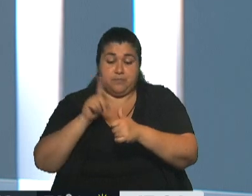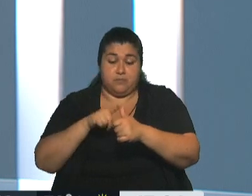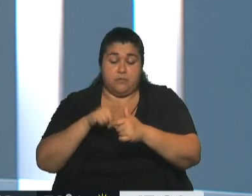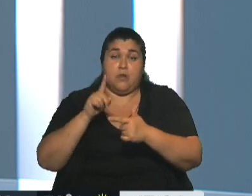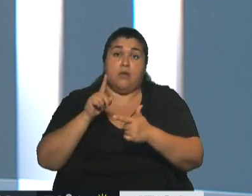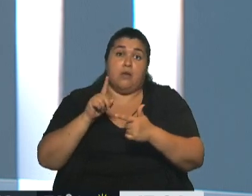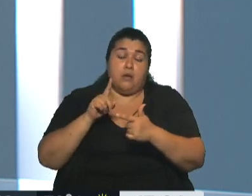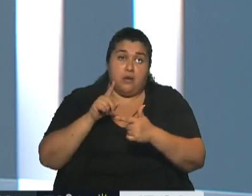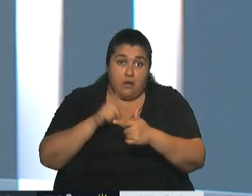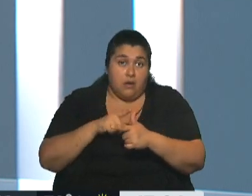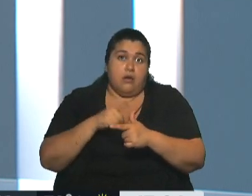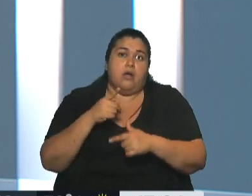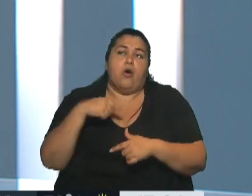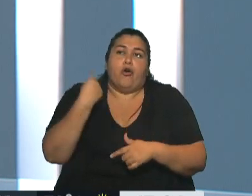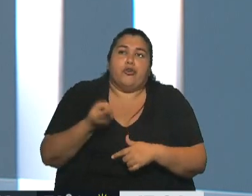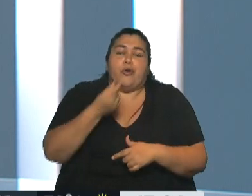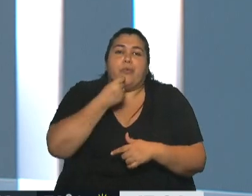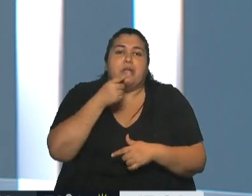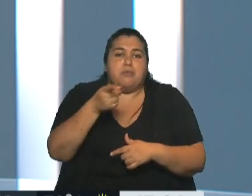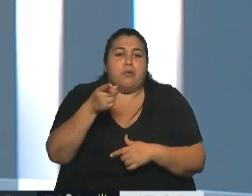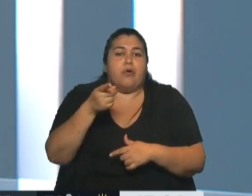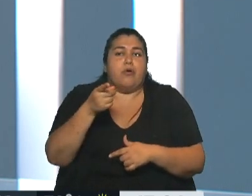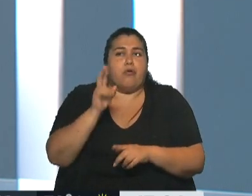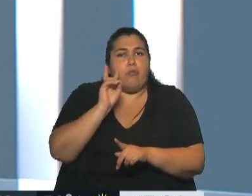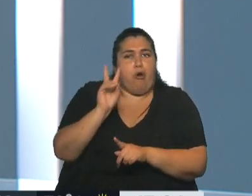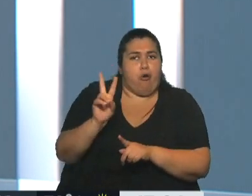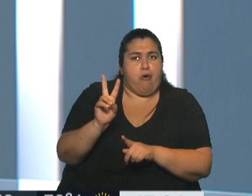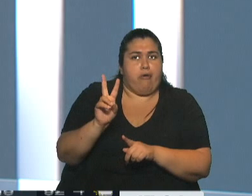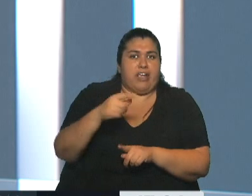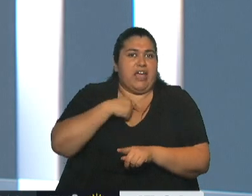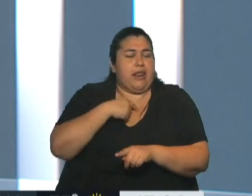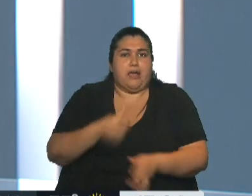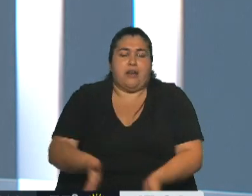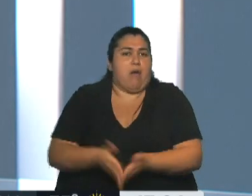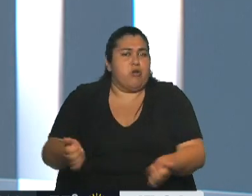de la coyuntura, aparece como una respuesta rápida,